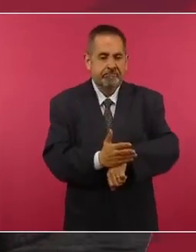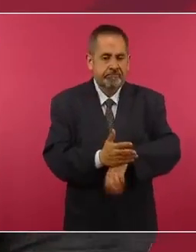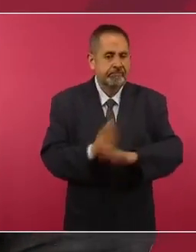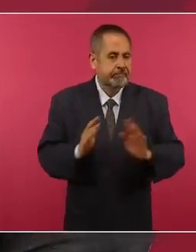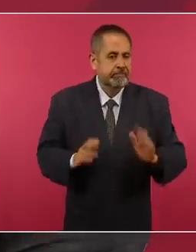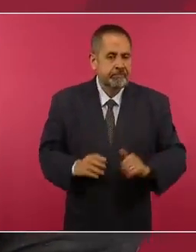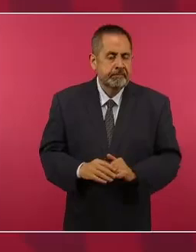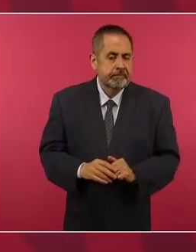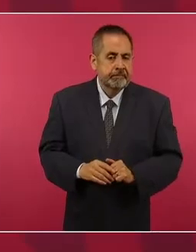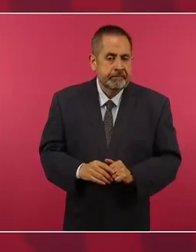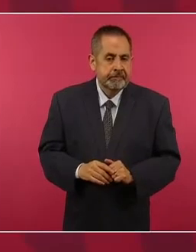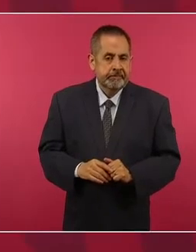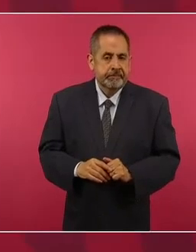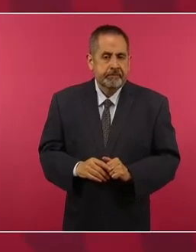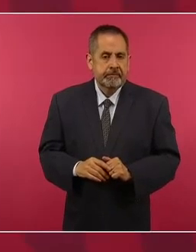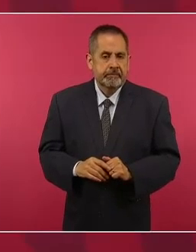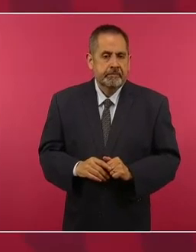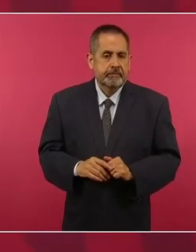o que